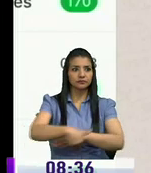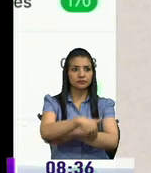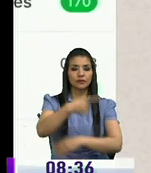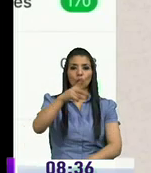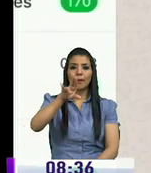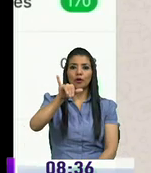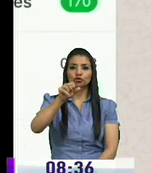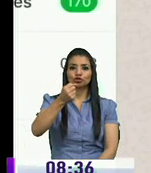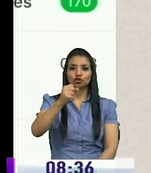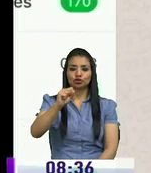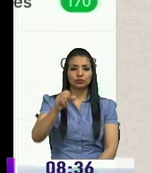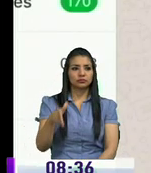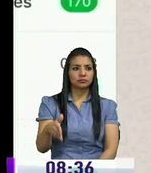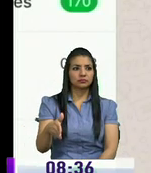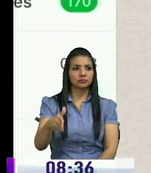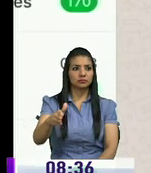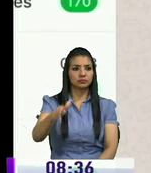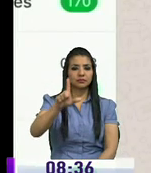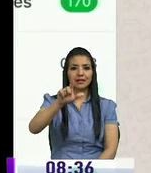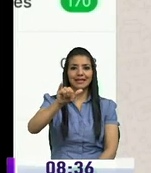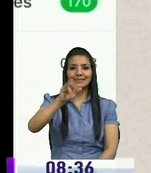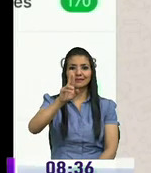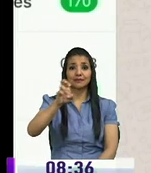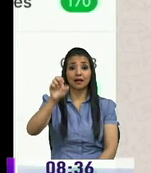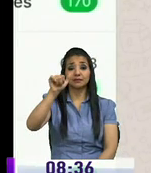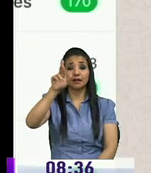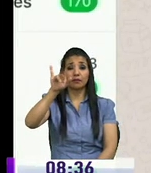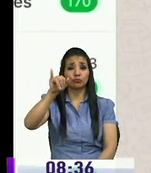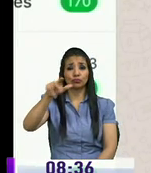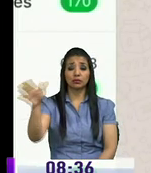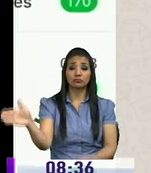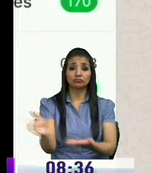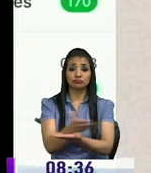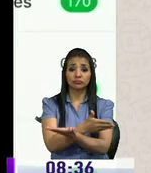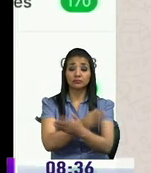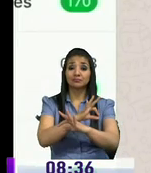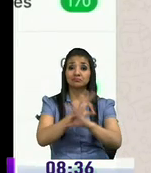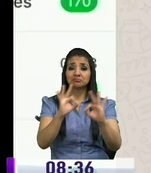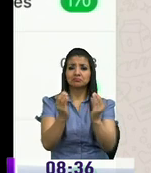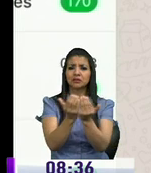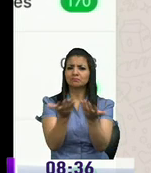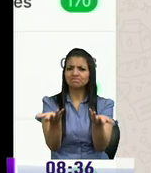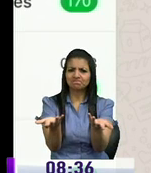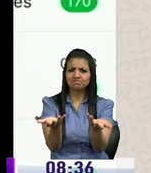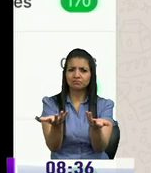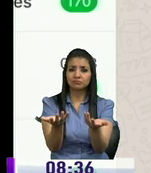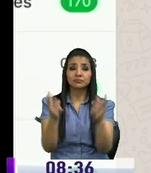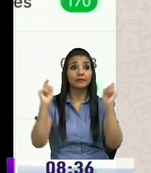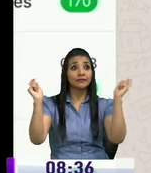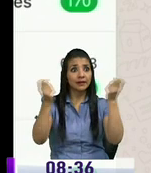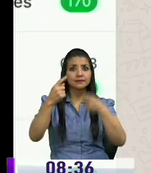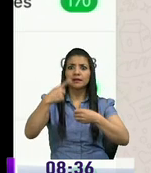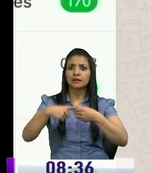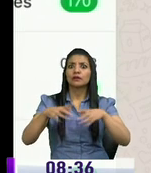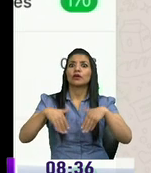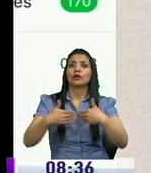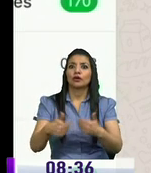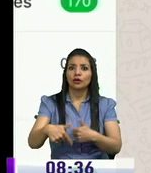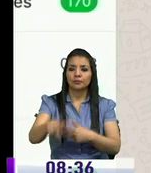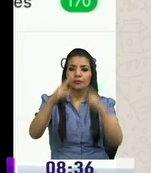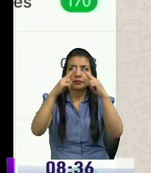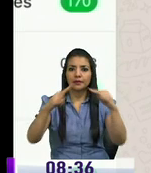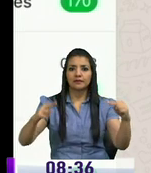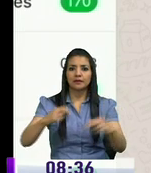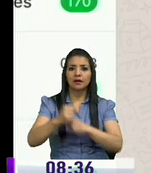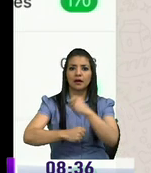Guavos y la Ilizarzaburu no hay recolección de basura desde hace días. Y eso que es fiestas de la ciudad, ¿cómo irá a ser en Navidad y Año